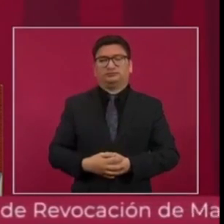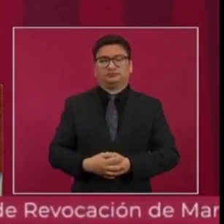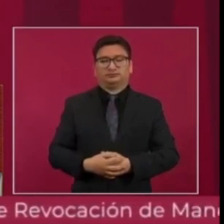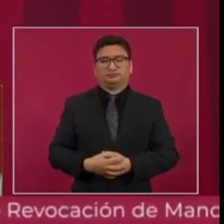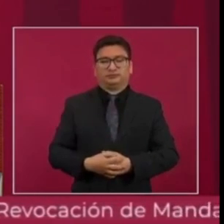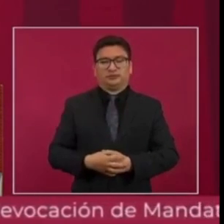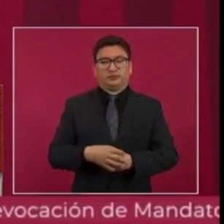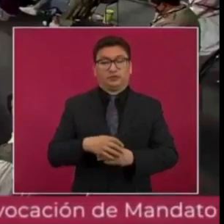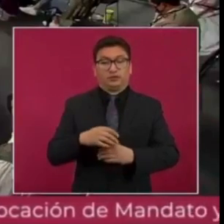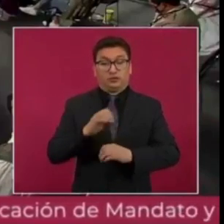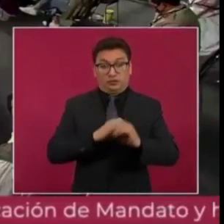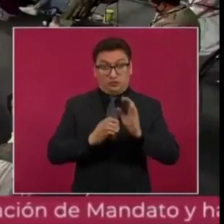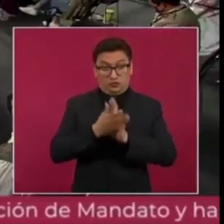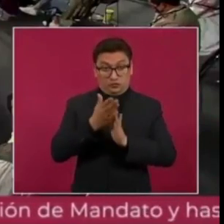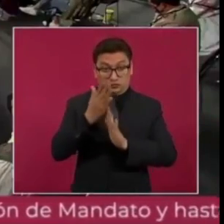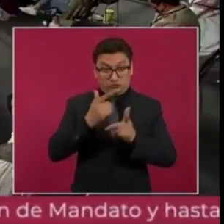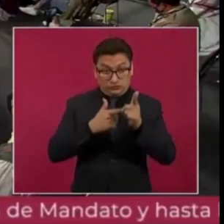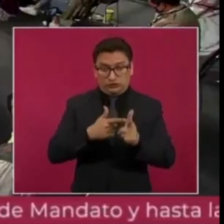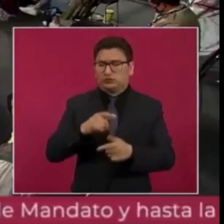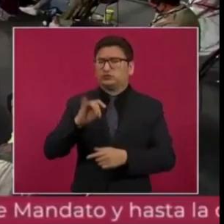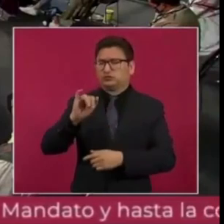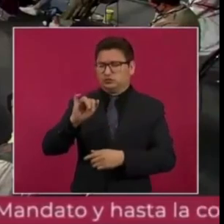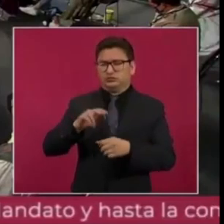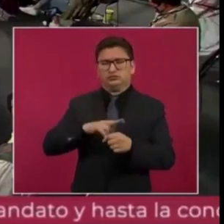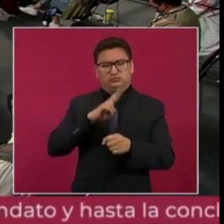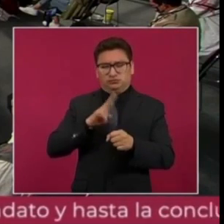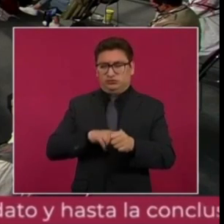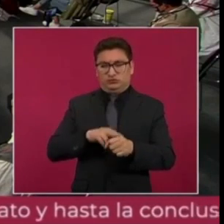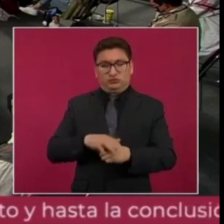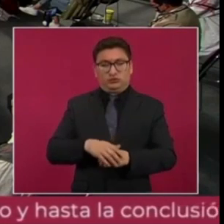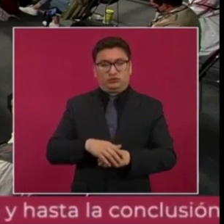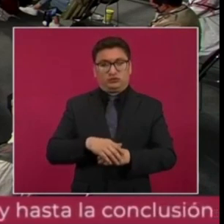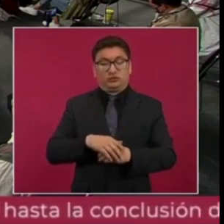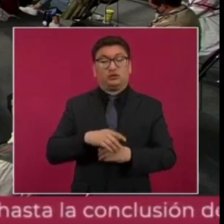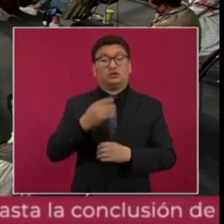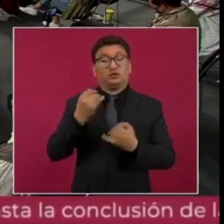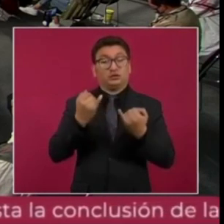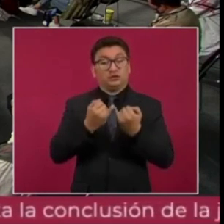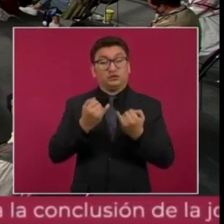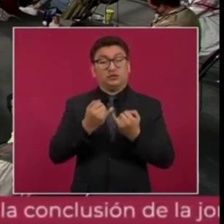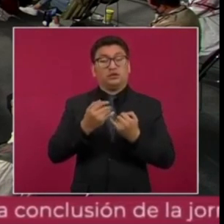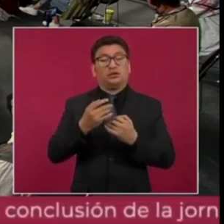¿Las obras continúan, sí, con normalidad? Sí. Incluso sí. También el desmonte de